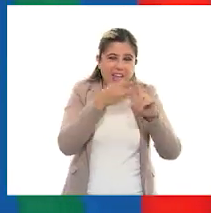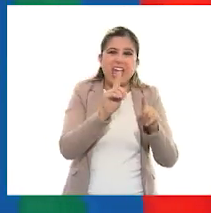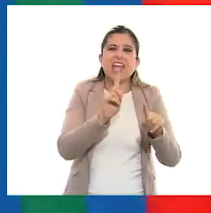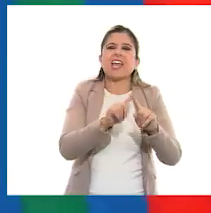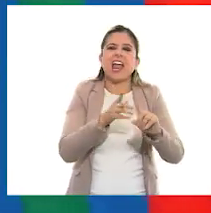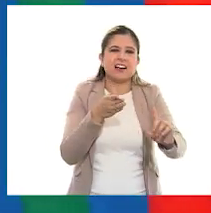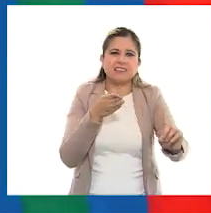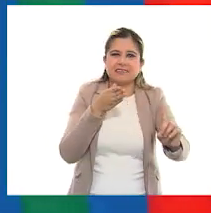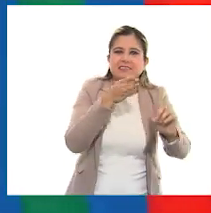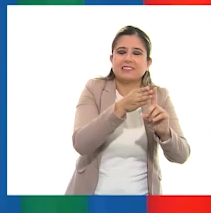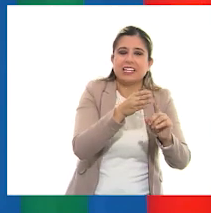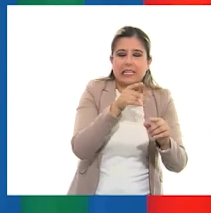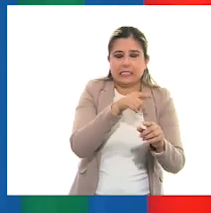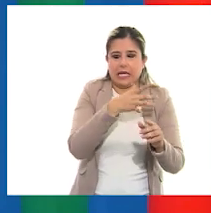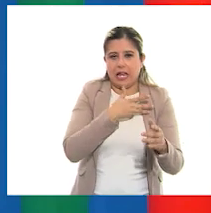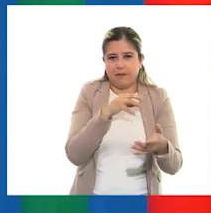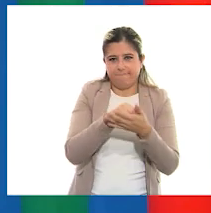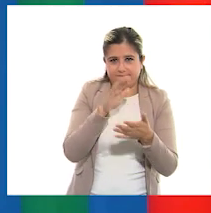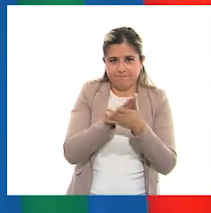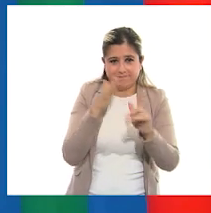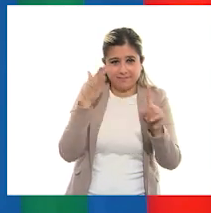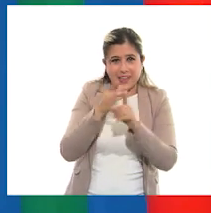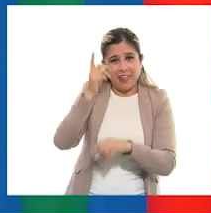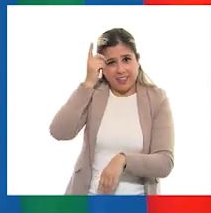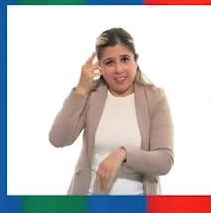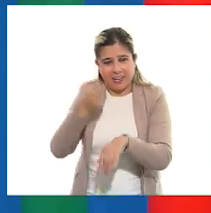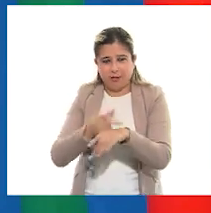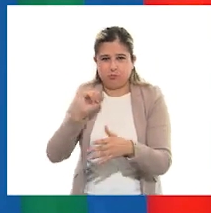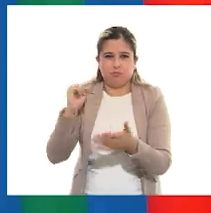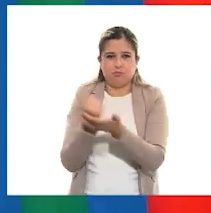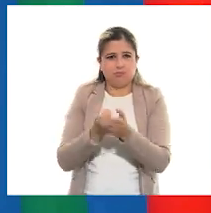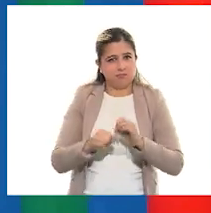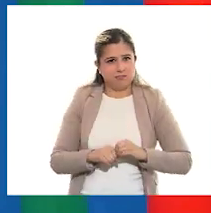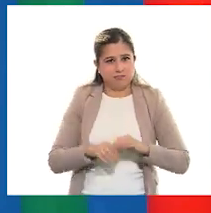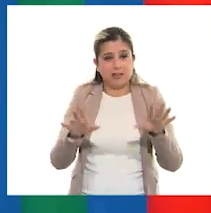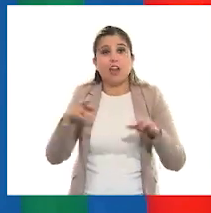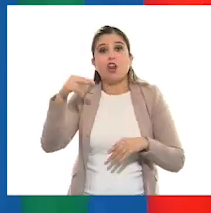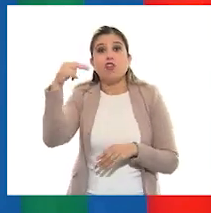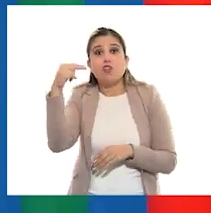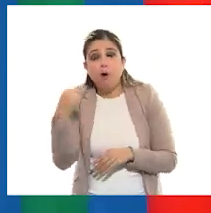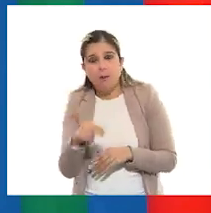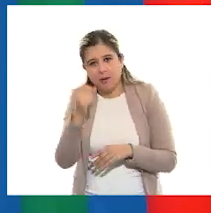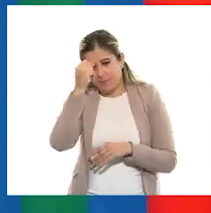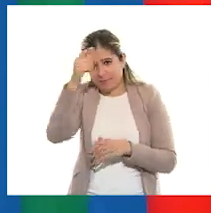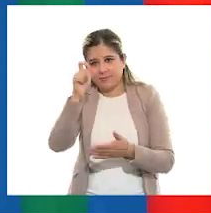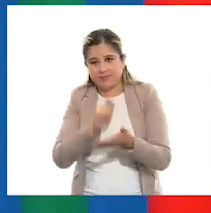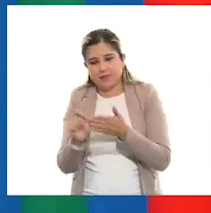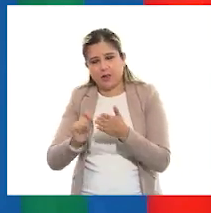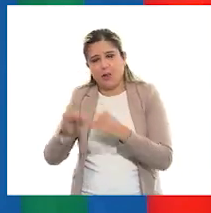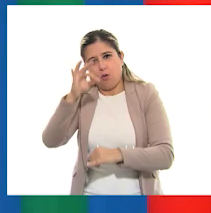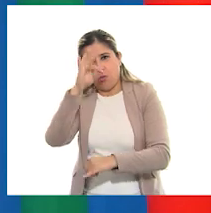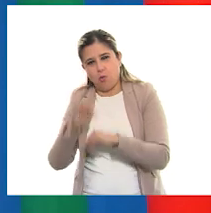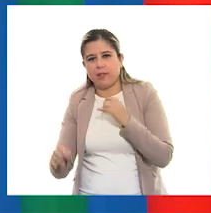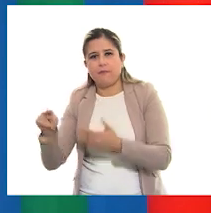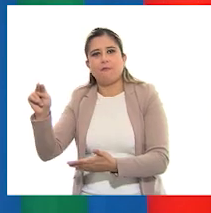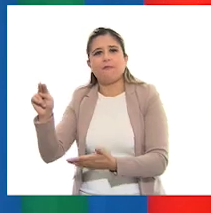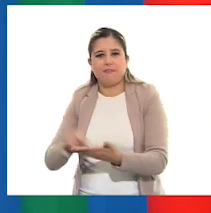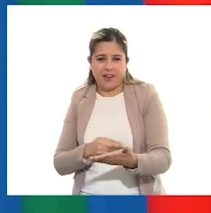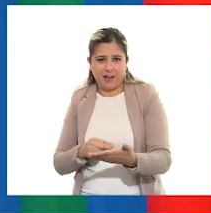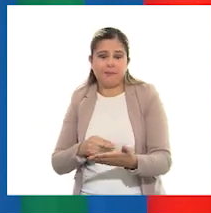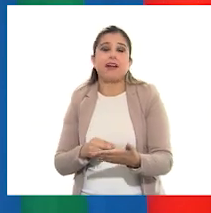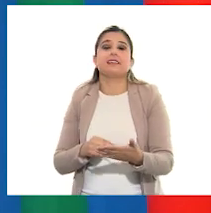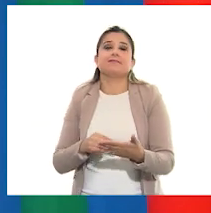este caso sí está específico, que es el director de la publicación, y el nombre de la autora está al final como firma.